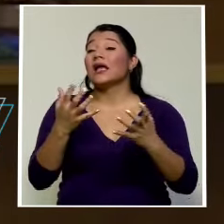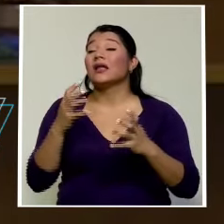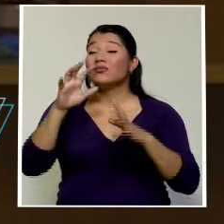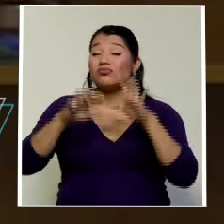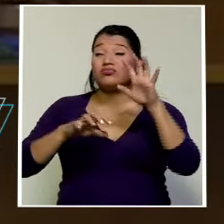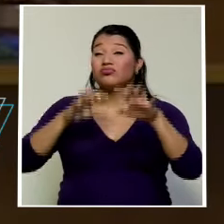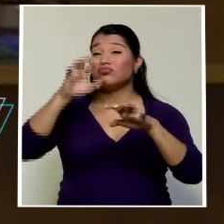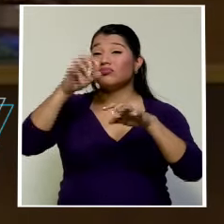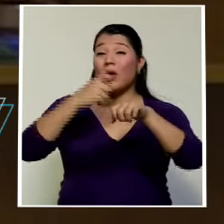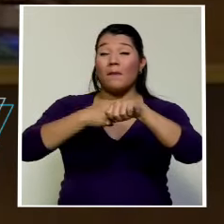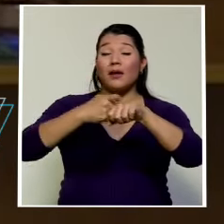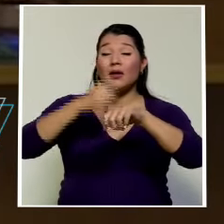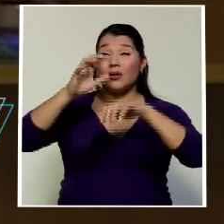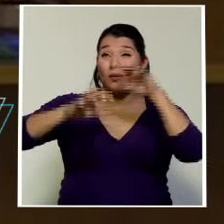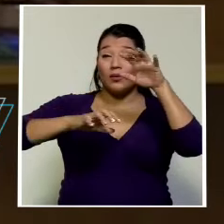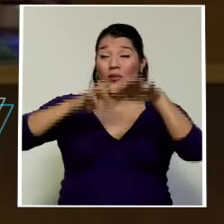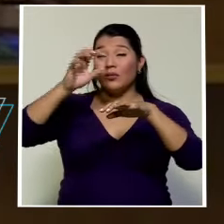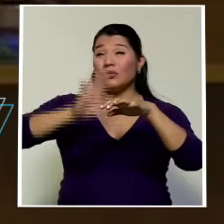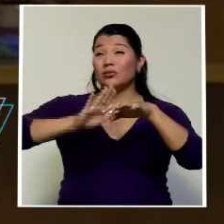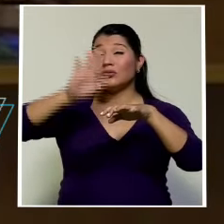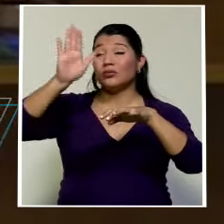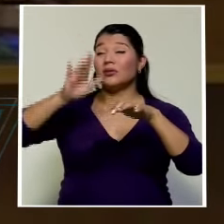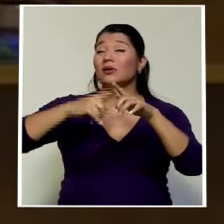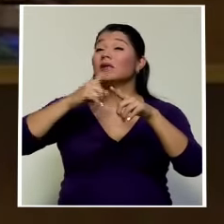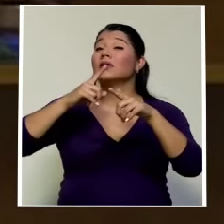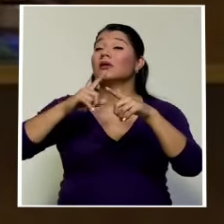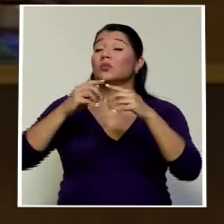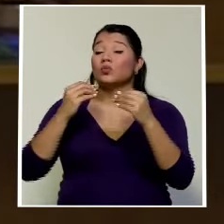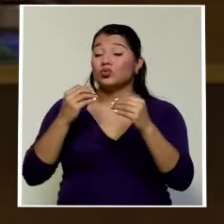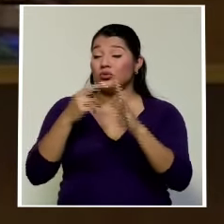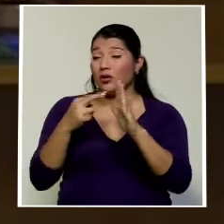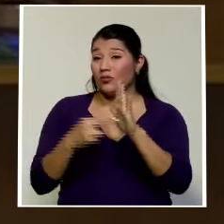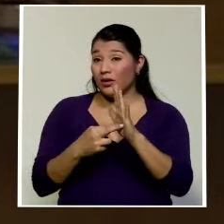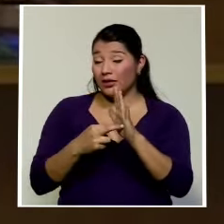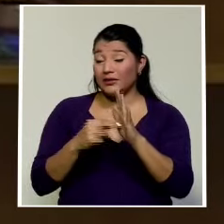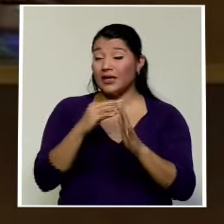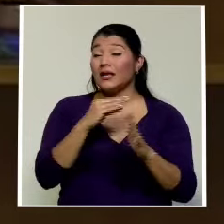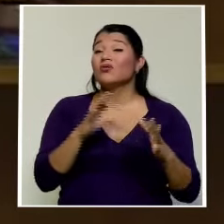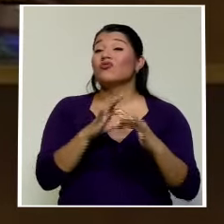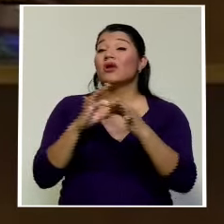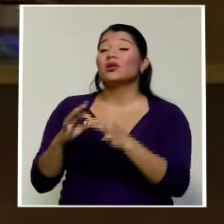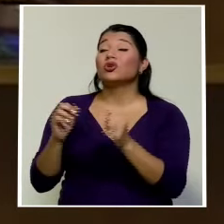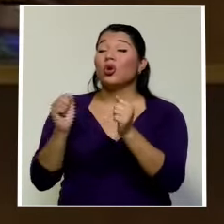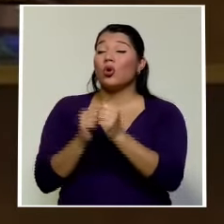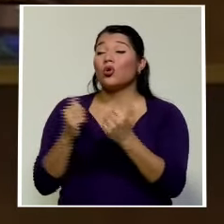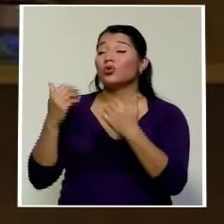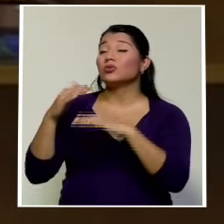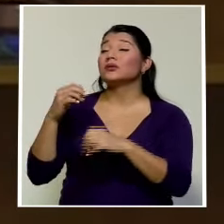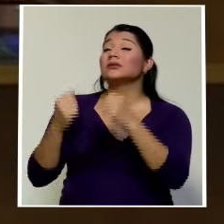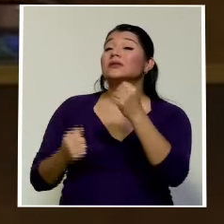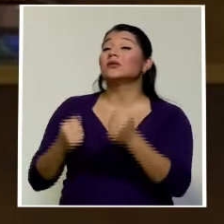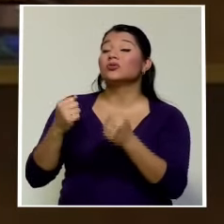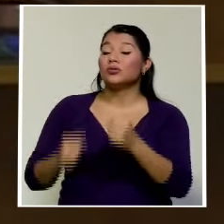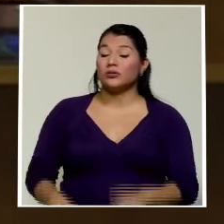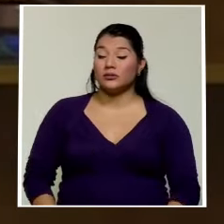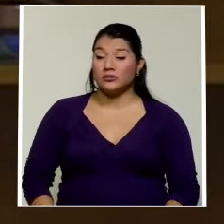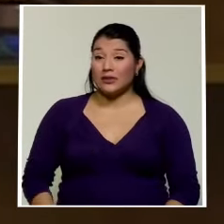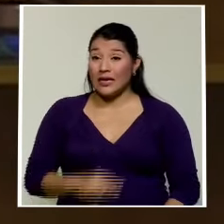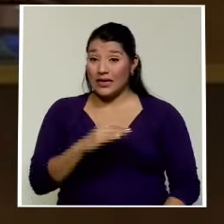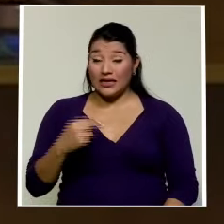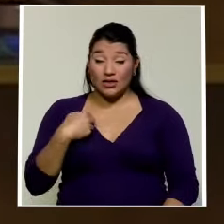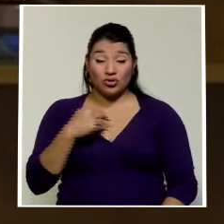habían transgredido una cantidad de reglas vinculadas con las restricciones de la pandemia.